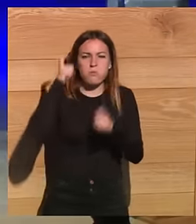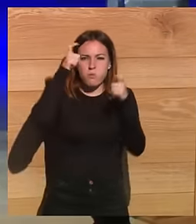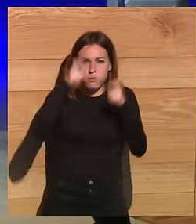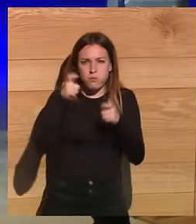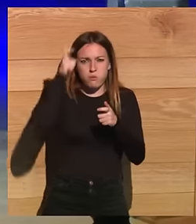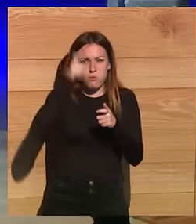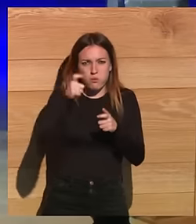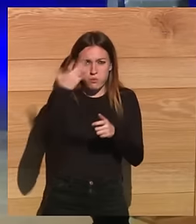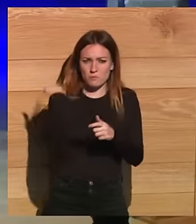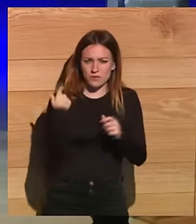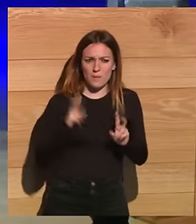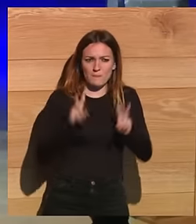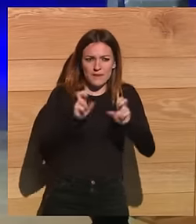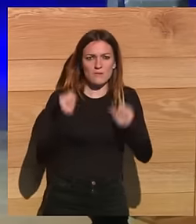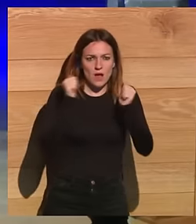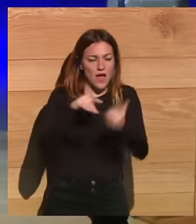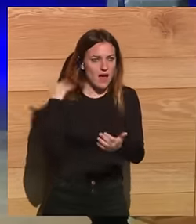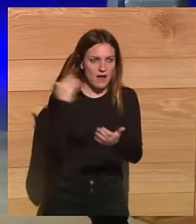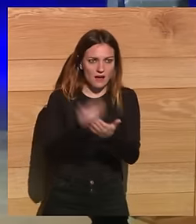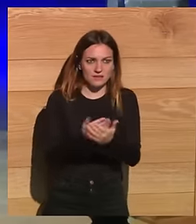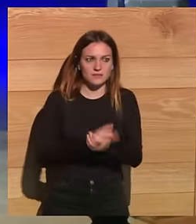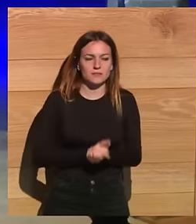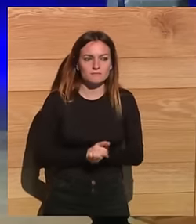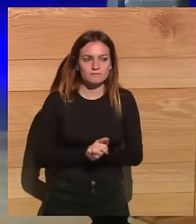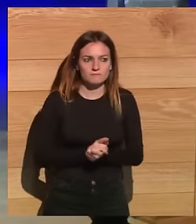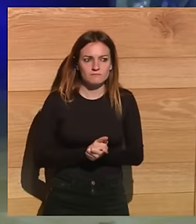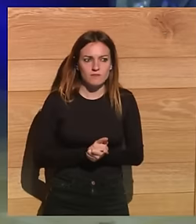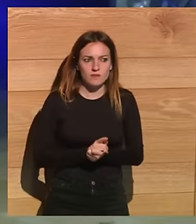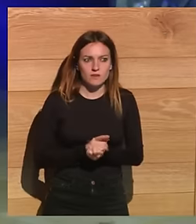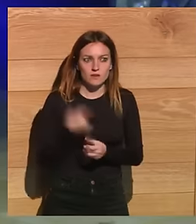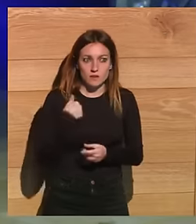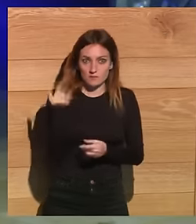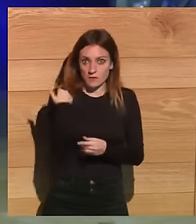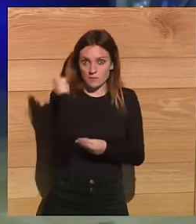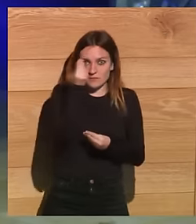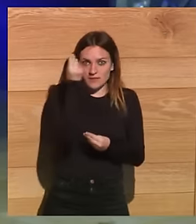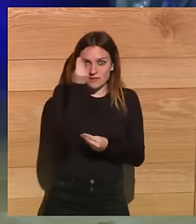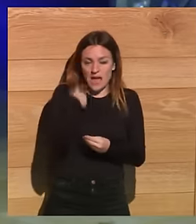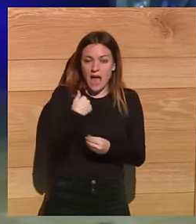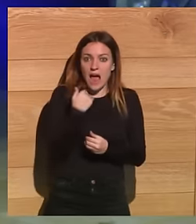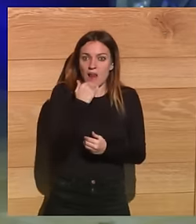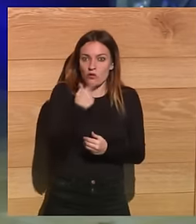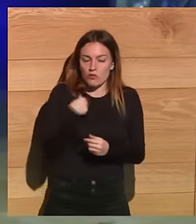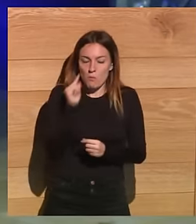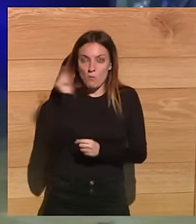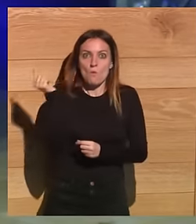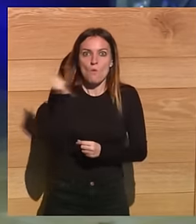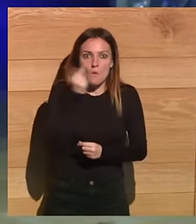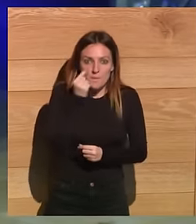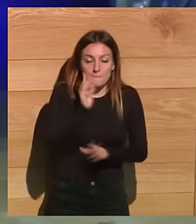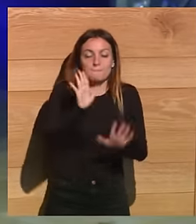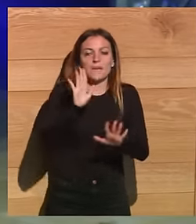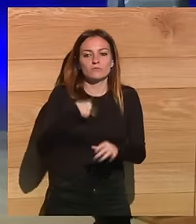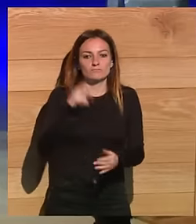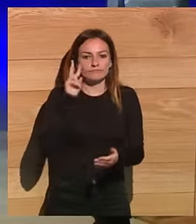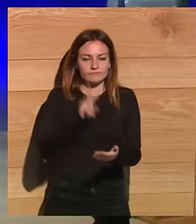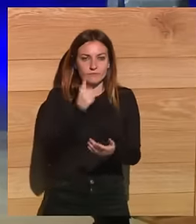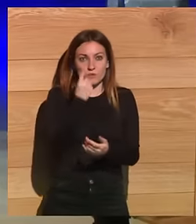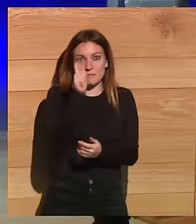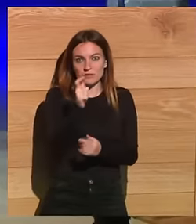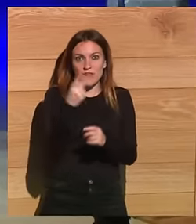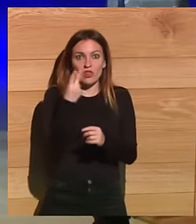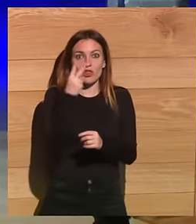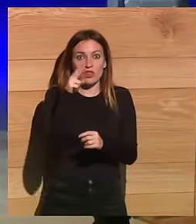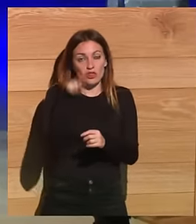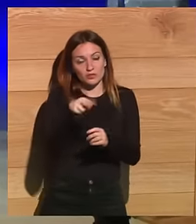desde el principio. Porque de hecho yo pensaba que lo había descubierto, pero luego resulta que ya había publicado alguien un artículo 2 meses